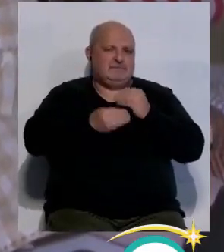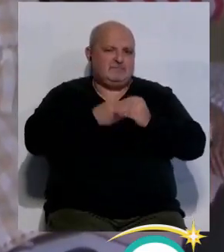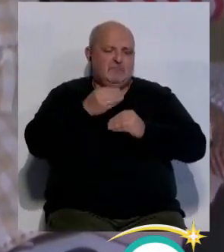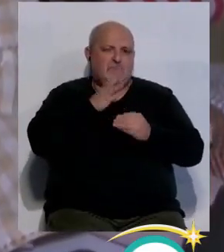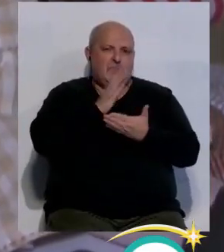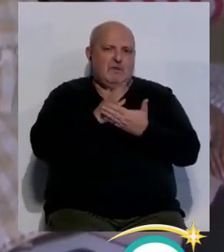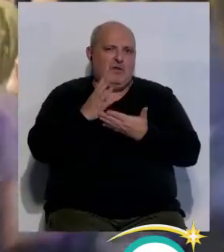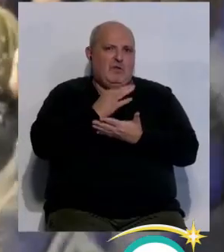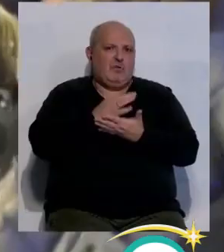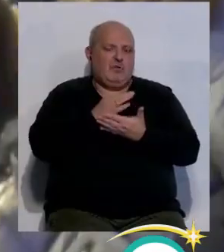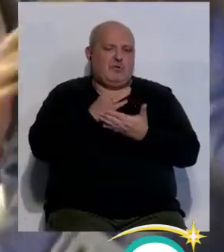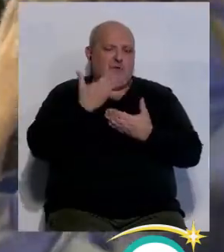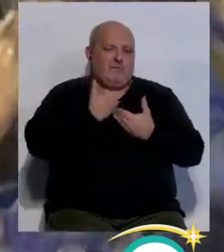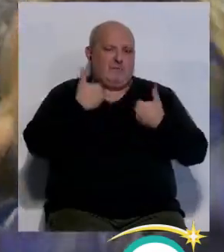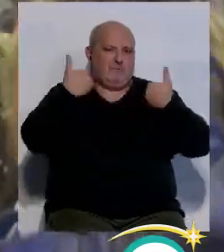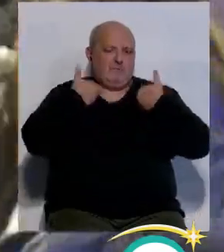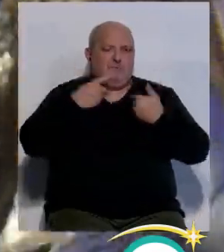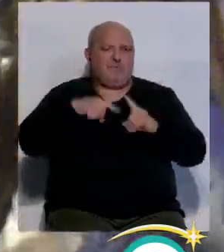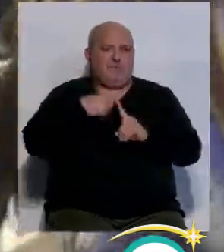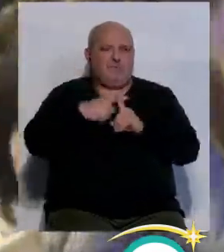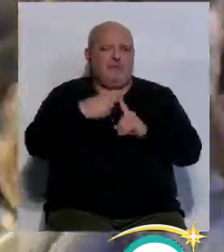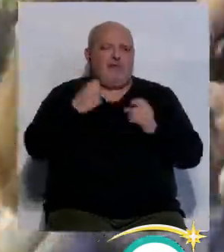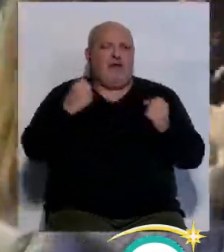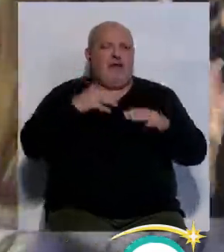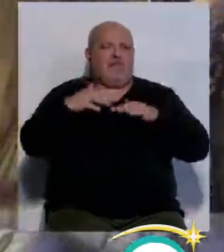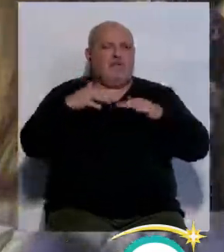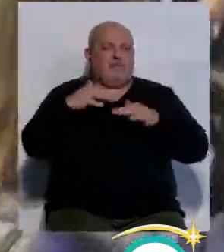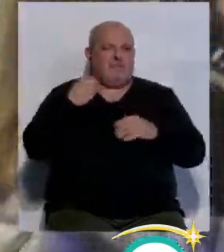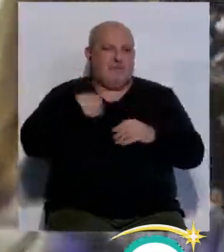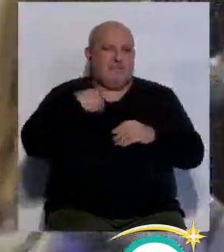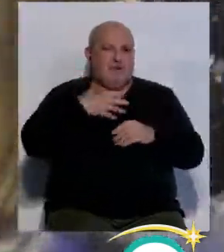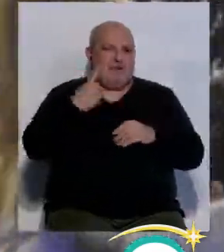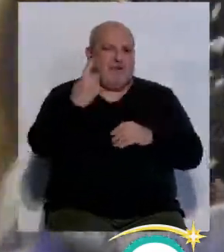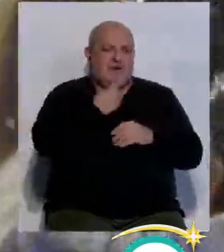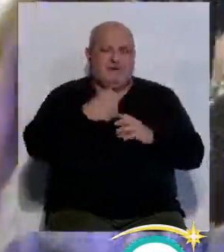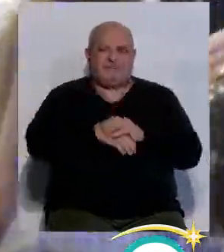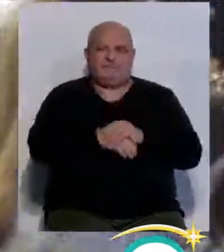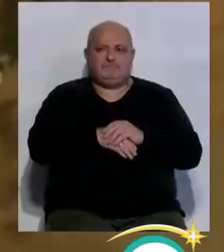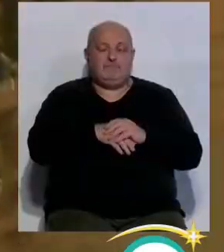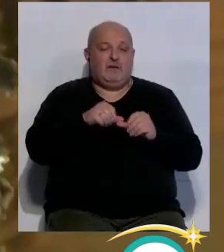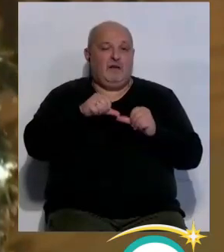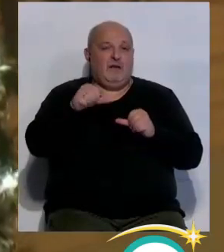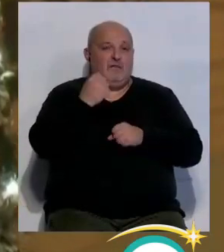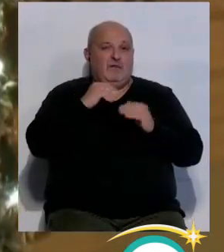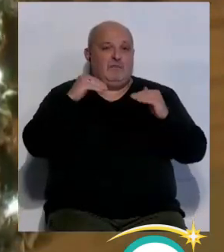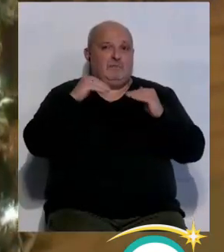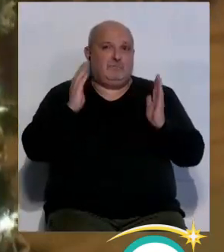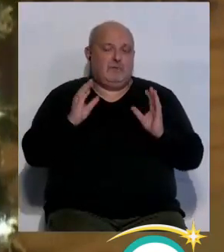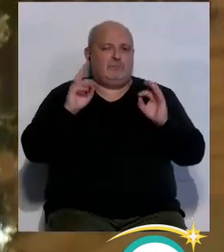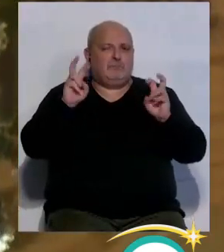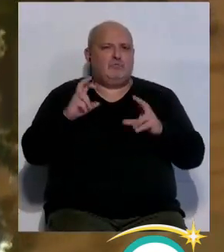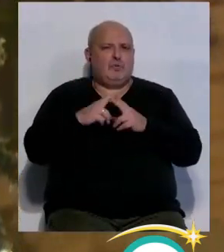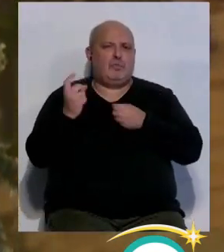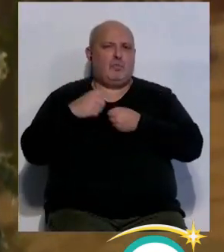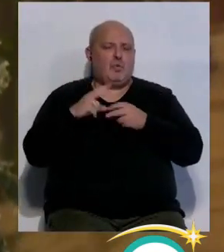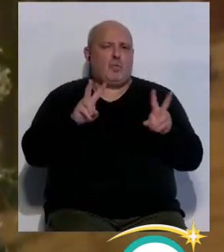realizado por toda la ciudad por parte del Ayuntamiento, además de las acciones de las propias entidades. Nosotros en estas Navidades hemos tenido muchos